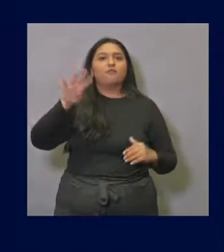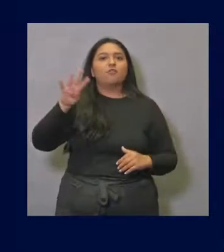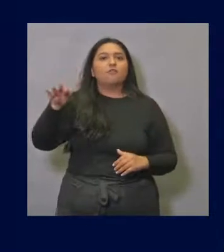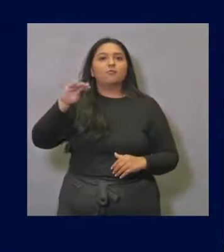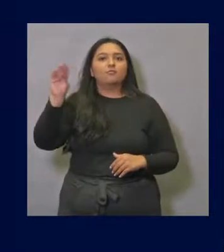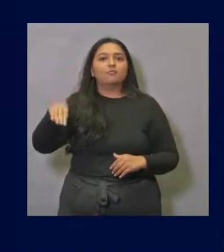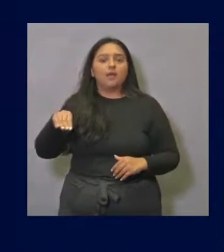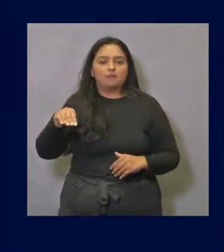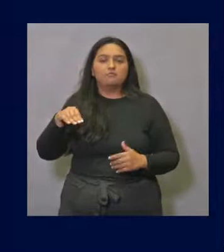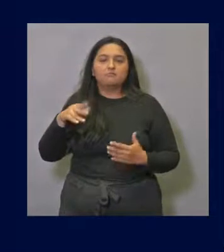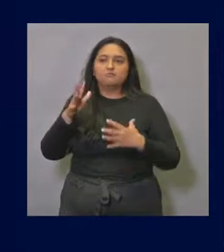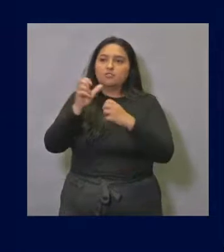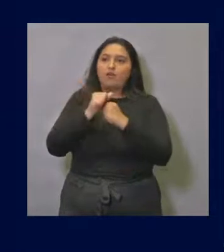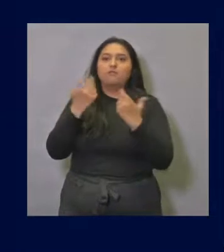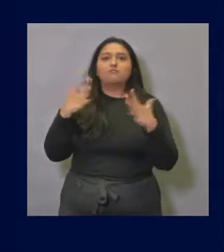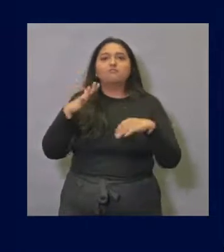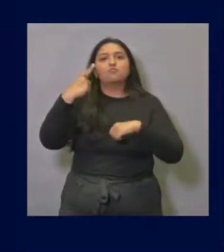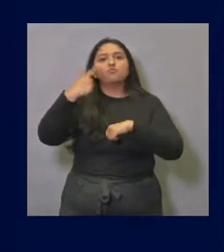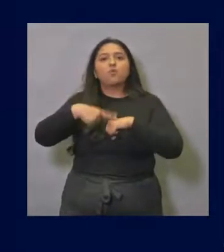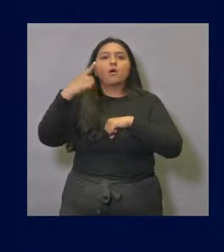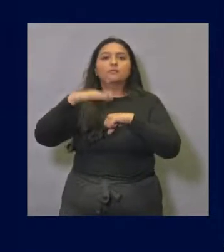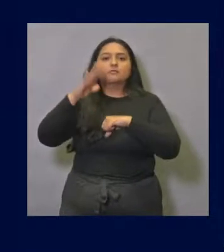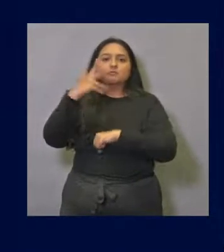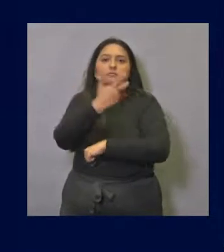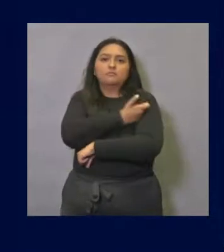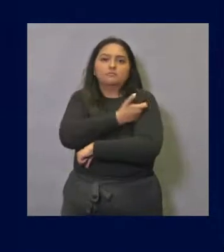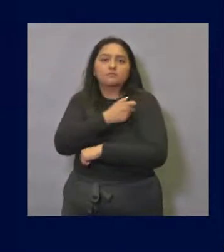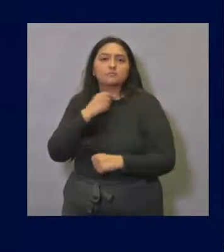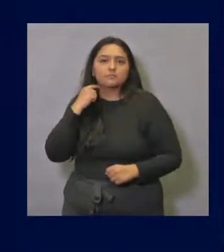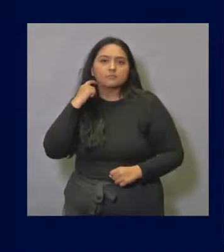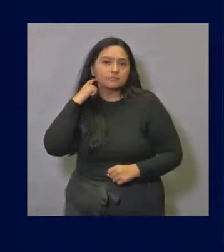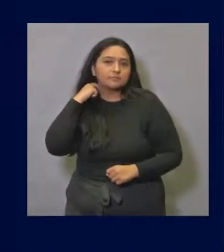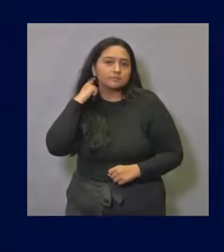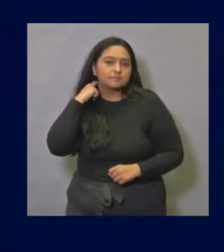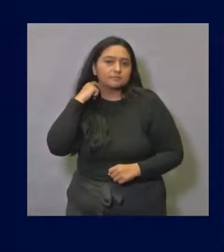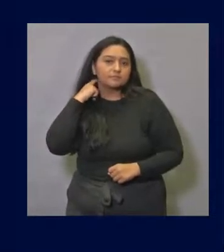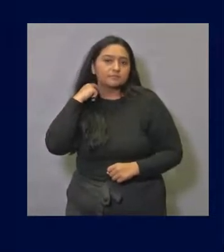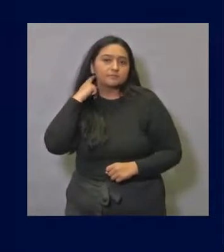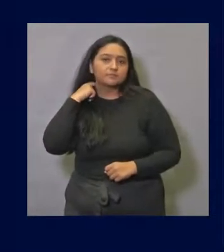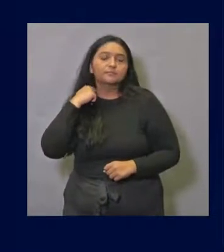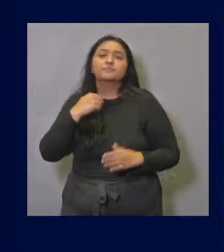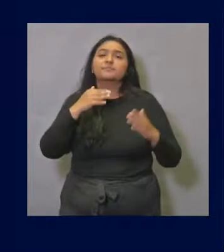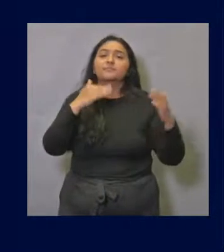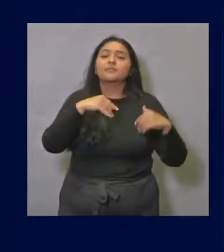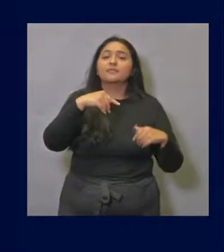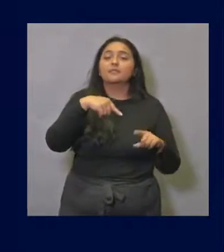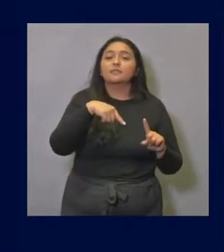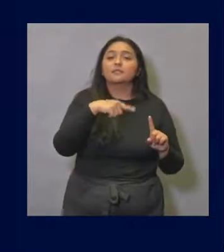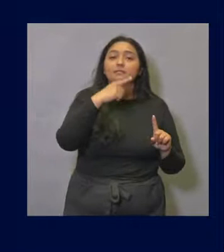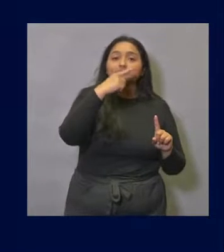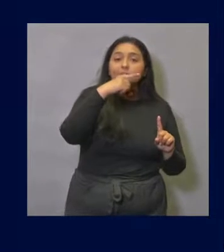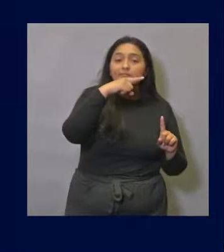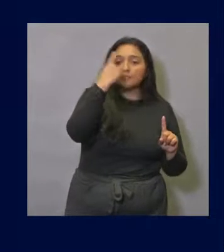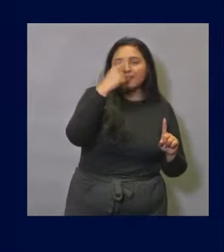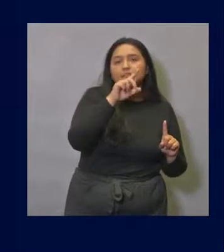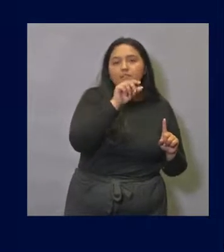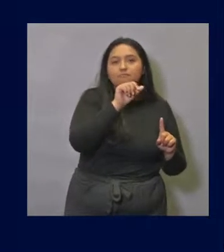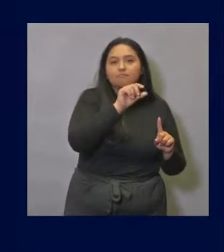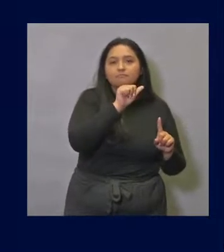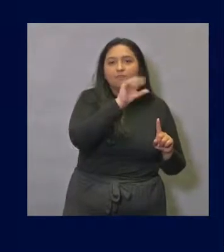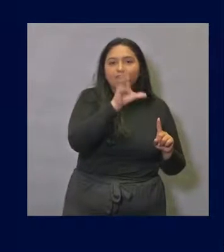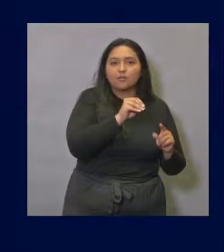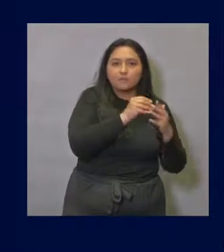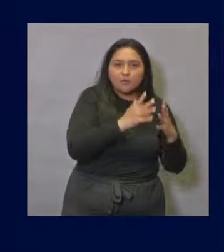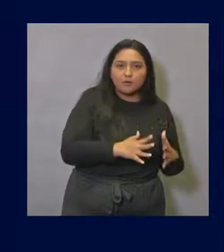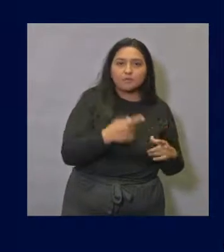dosis de la vacuna en el condado de Los Ángeles. Los hombres afroamericanos y latinos también están siendo